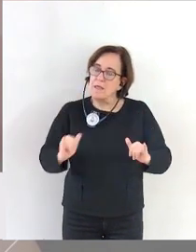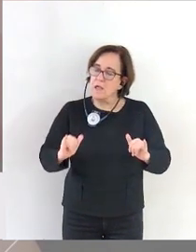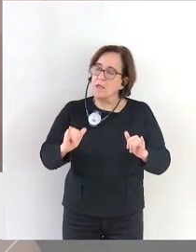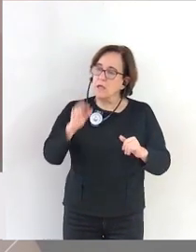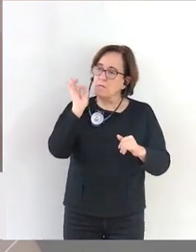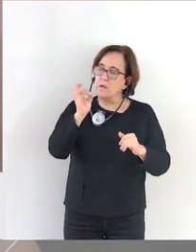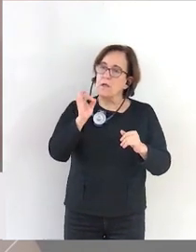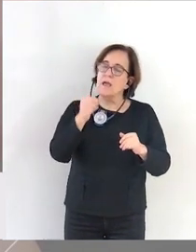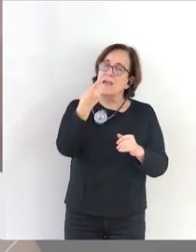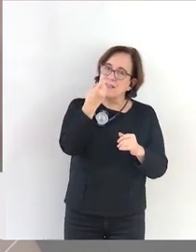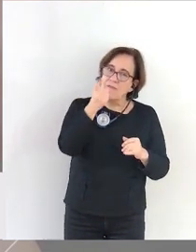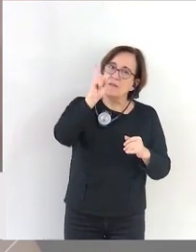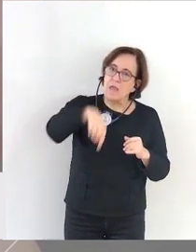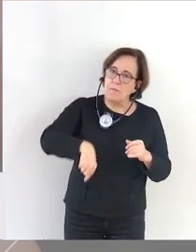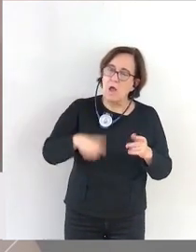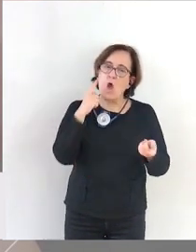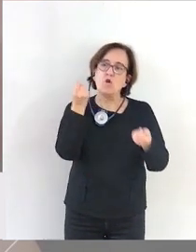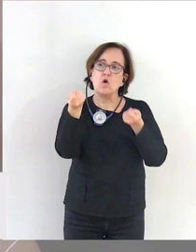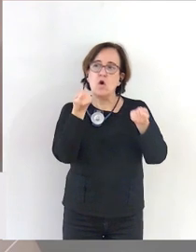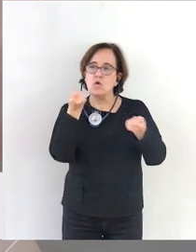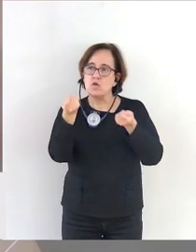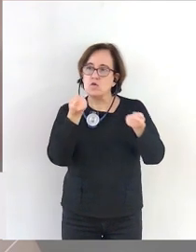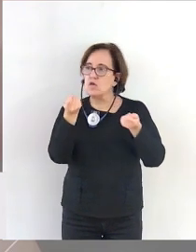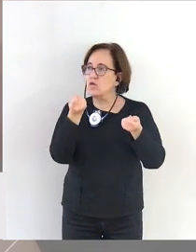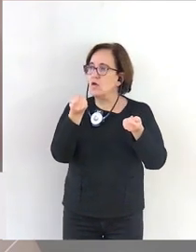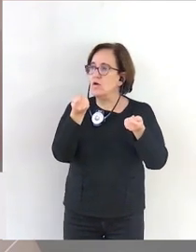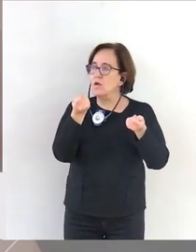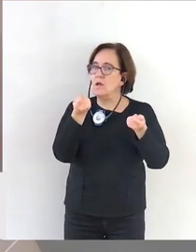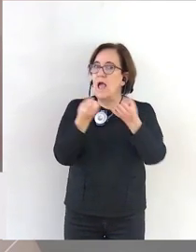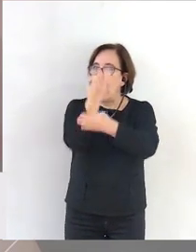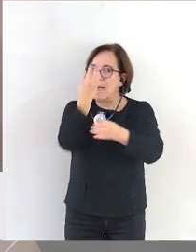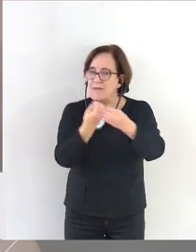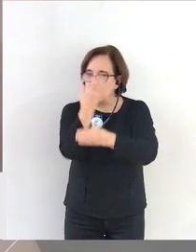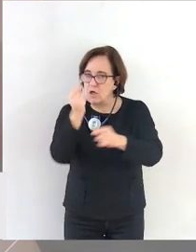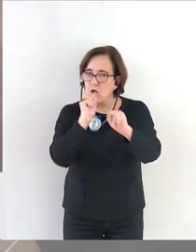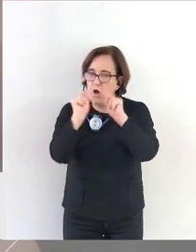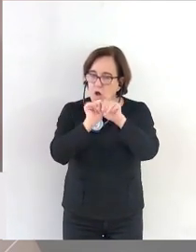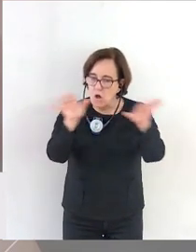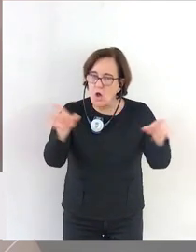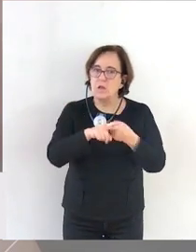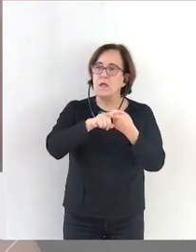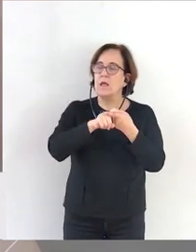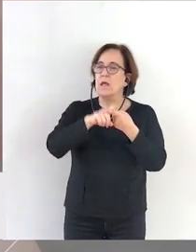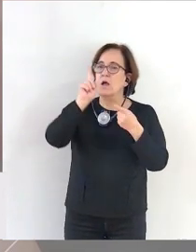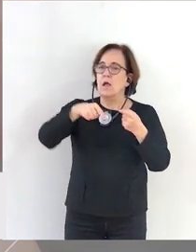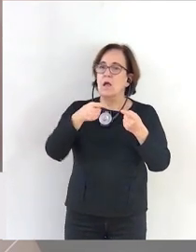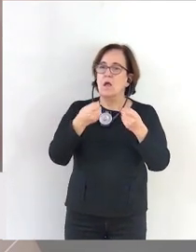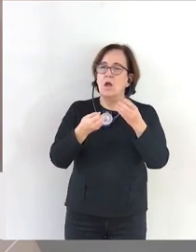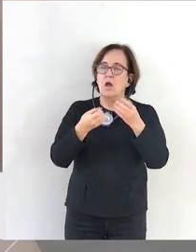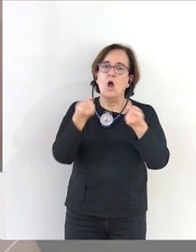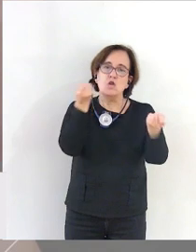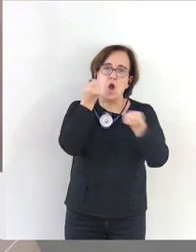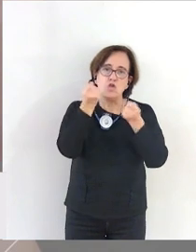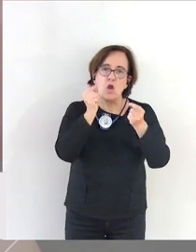también el control de las emisiones el control de la contaminación